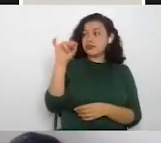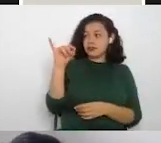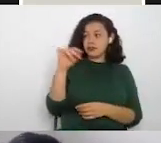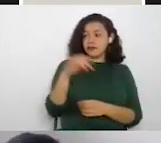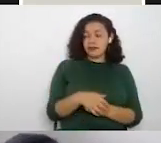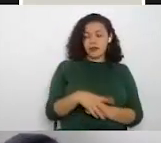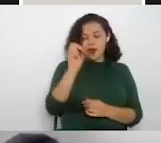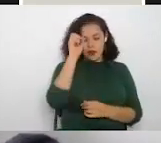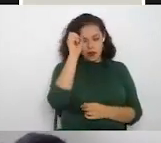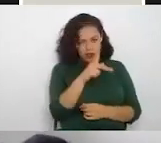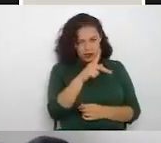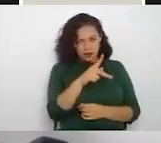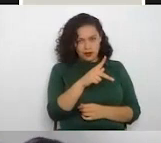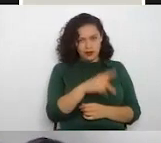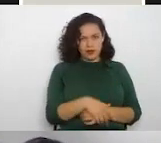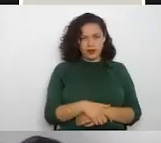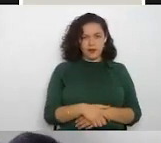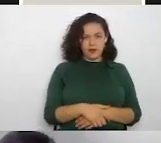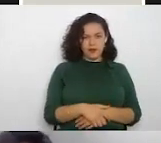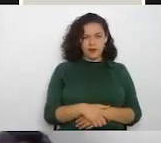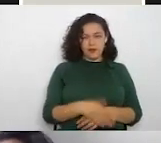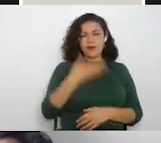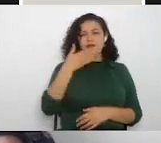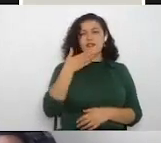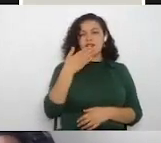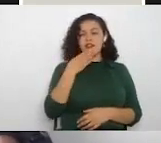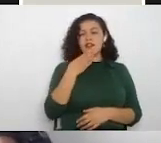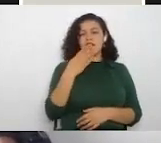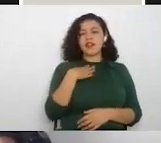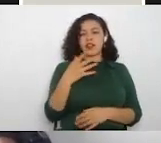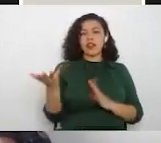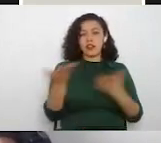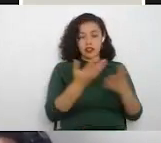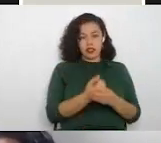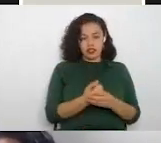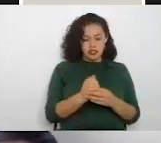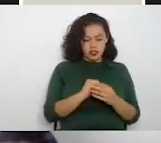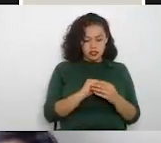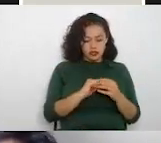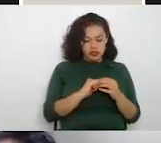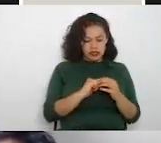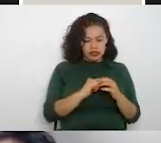Ok, sí. Bien, voy a poner, adelante, perdón.